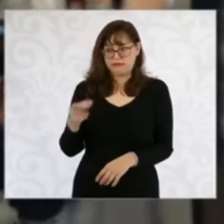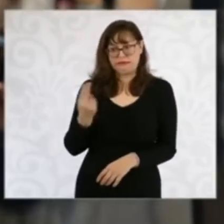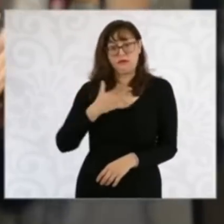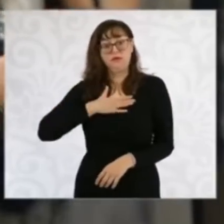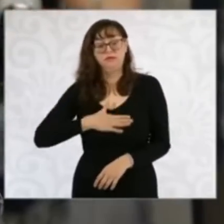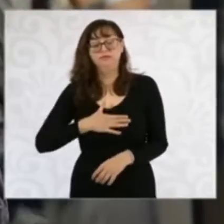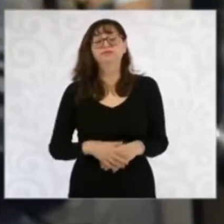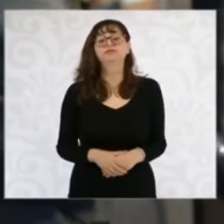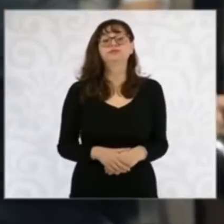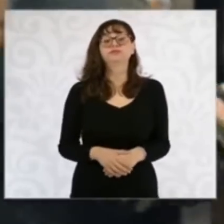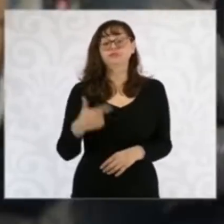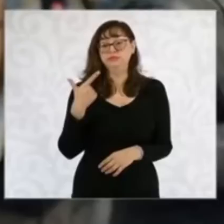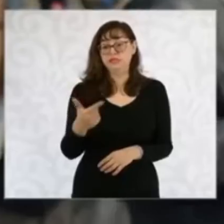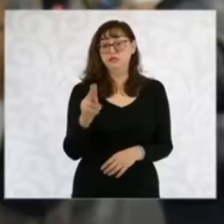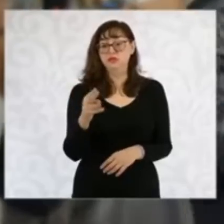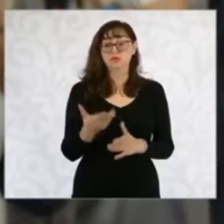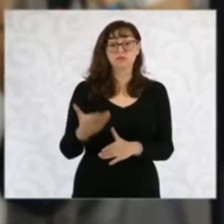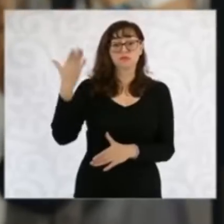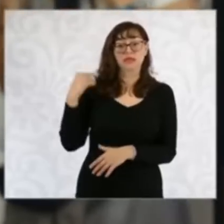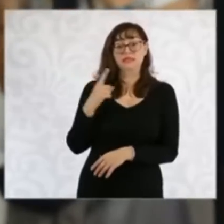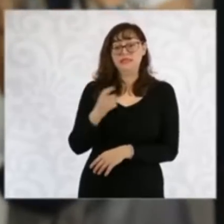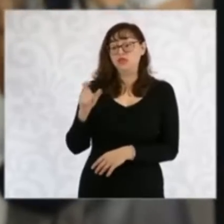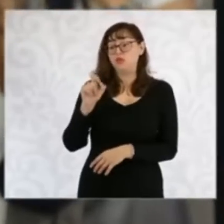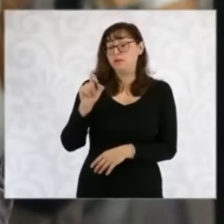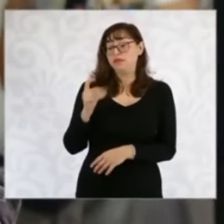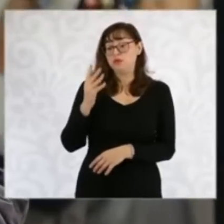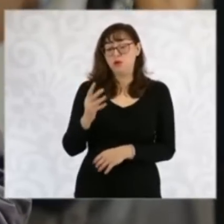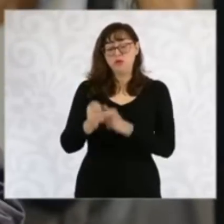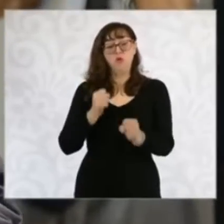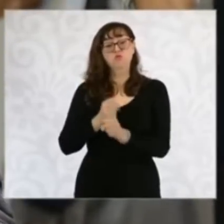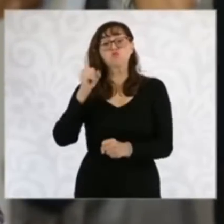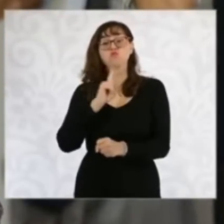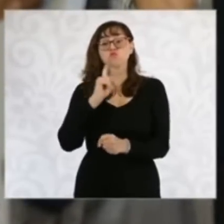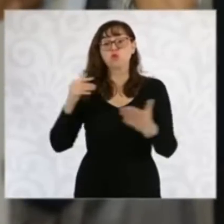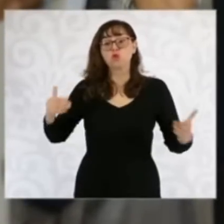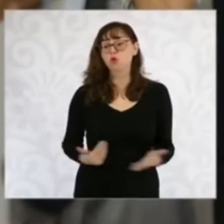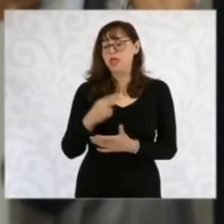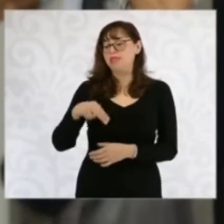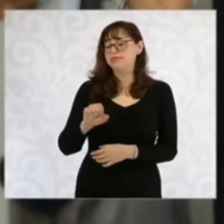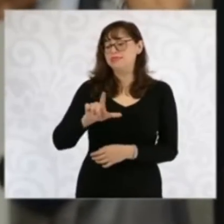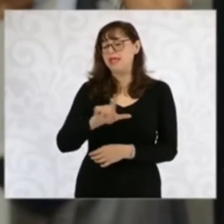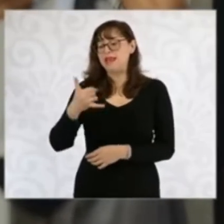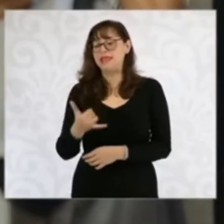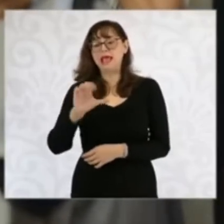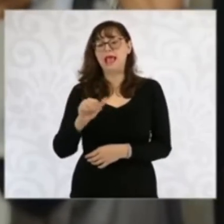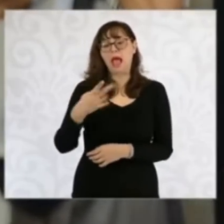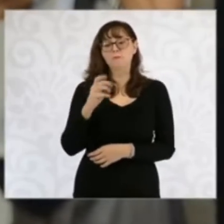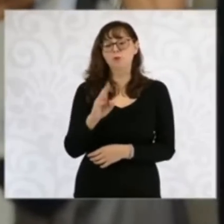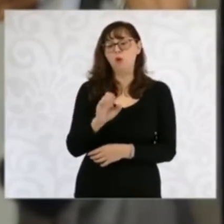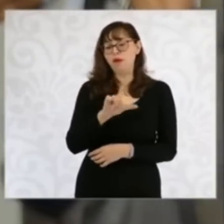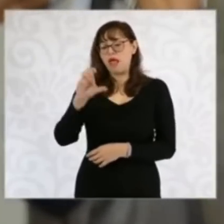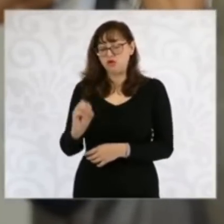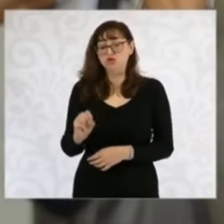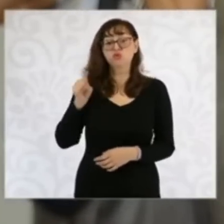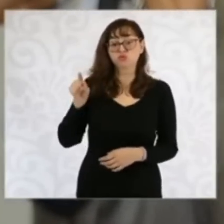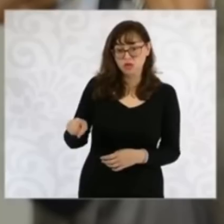próximo se cumplen 124 años de que nació la escritora y bailarina Nelly Campobello. Nelly Campobello, que fue una gran artista en términos,